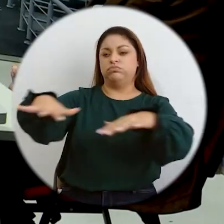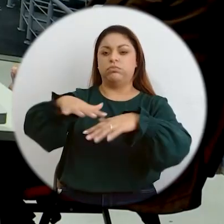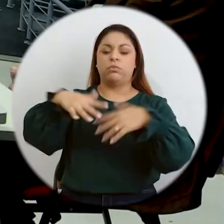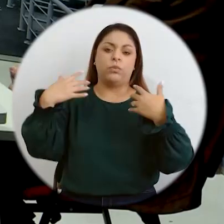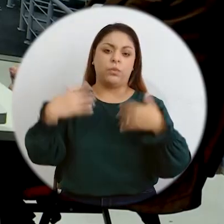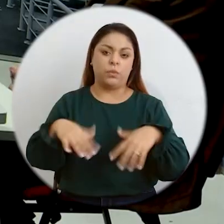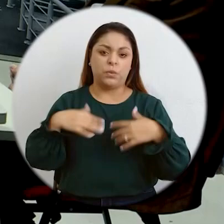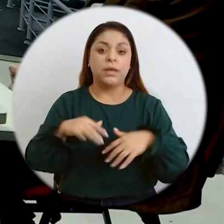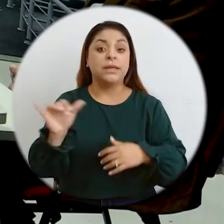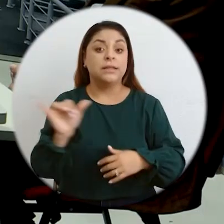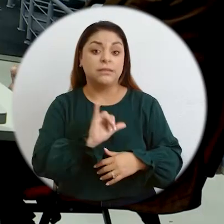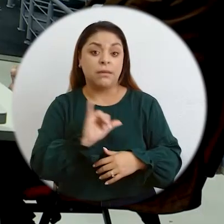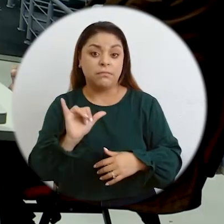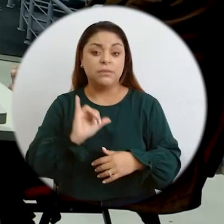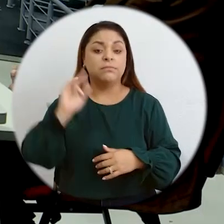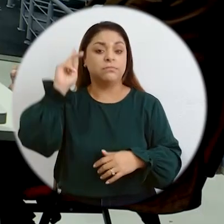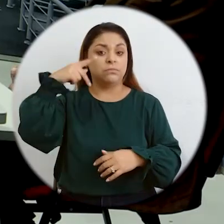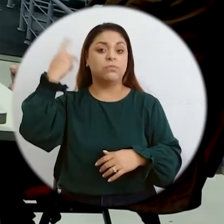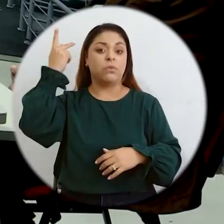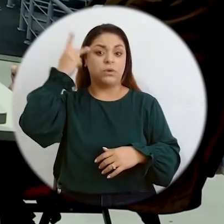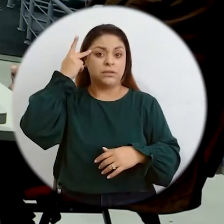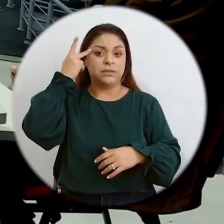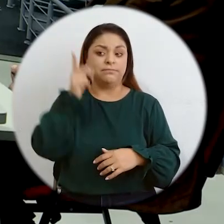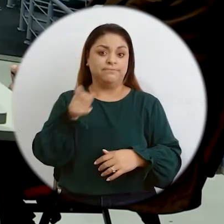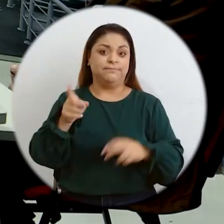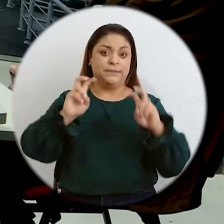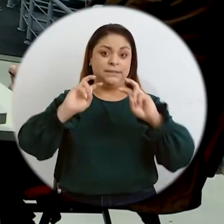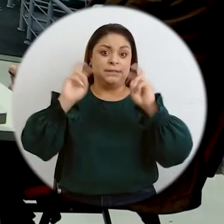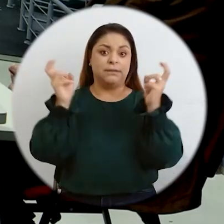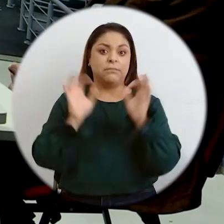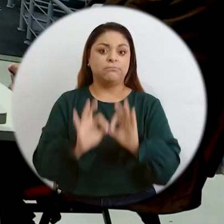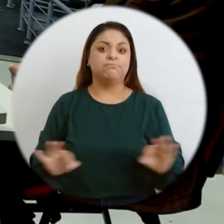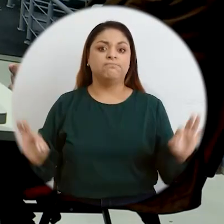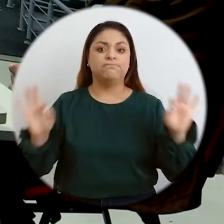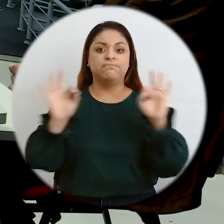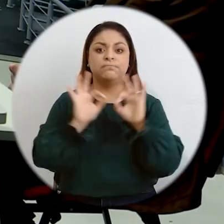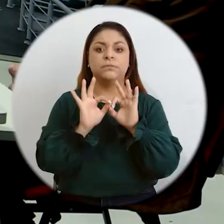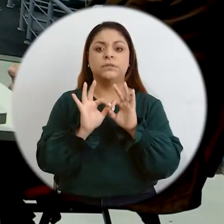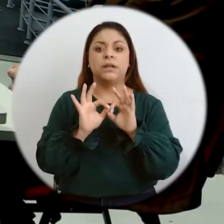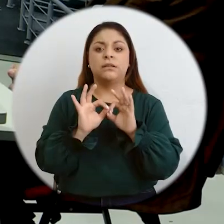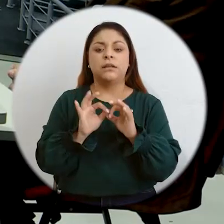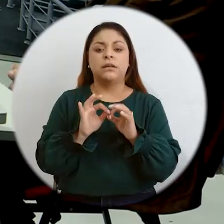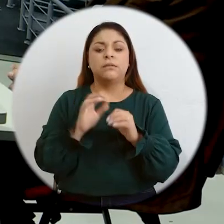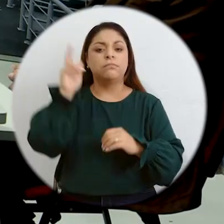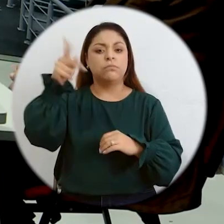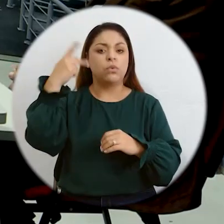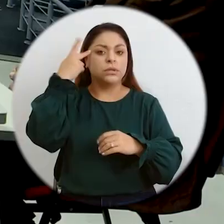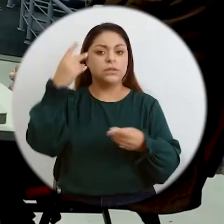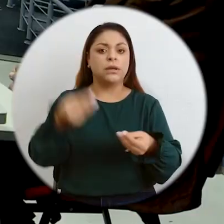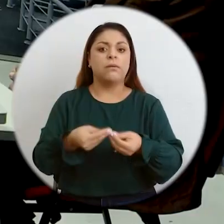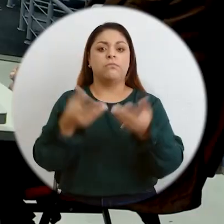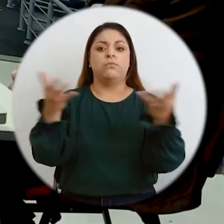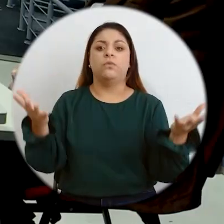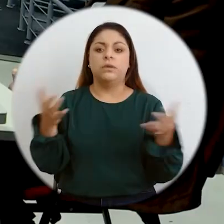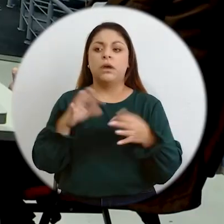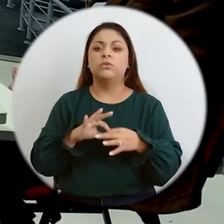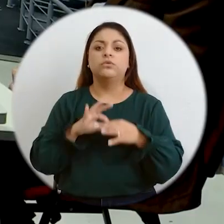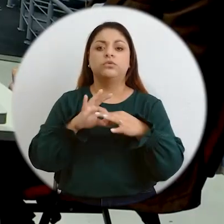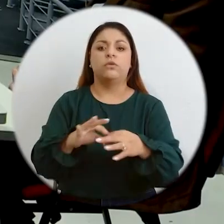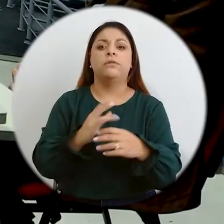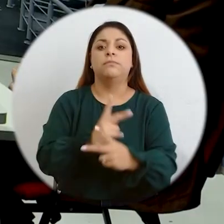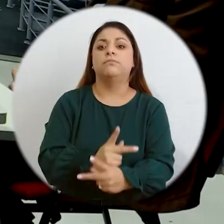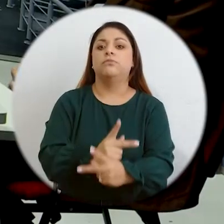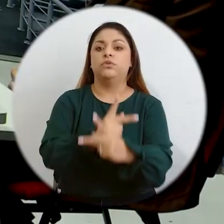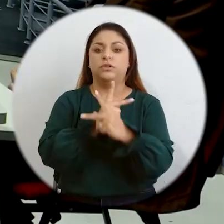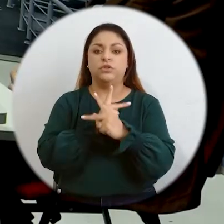y también en términos de política, son temas que competen a la política pública en materia de protección,